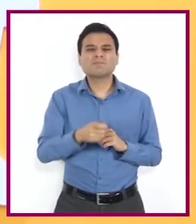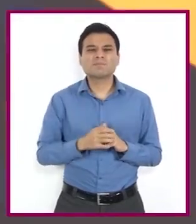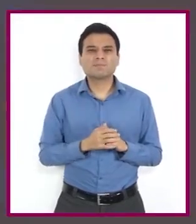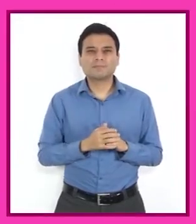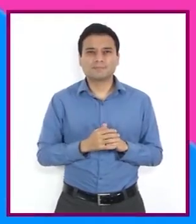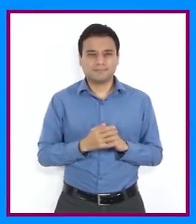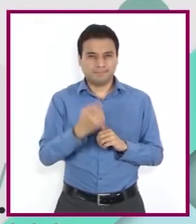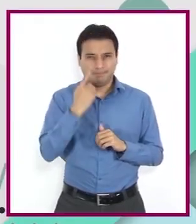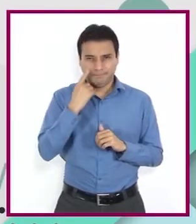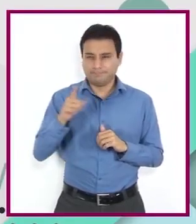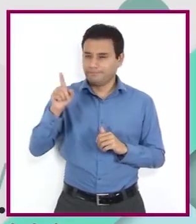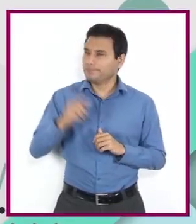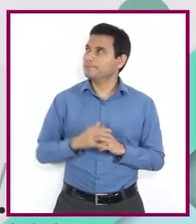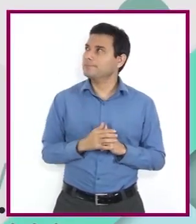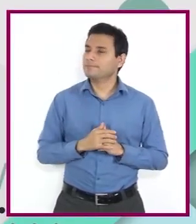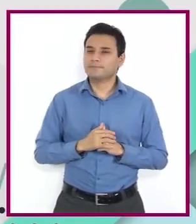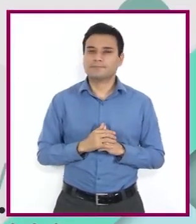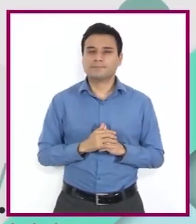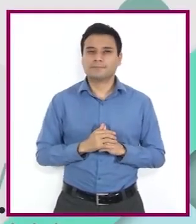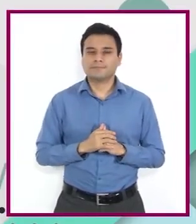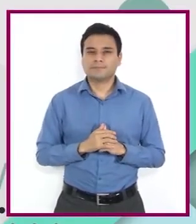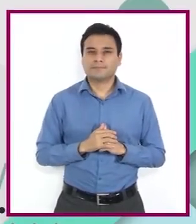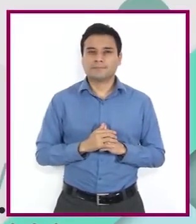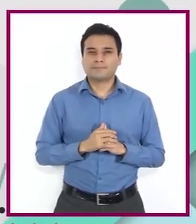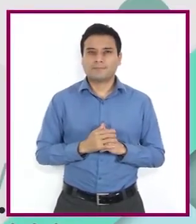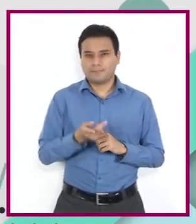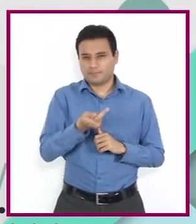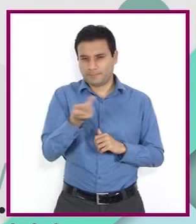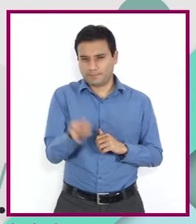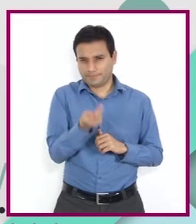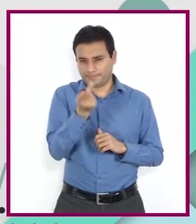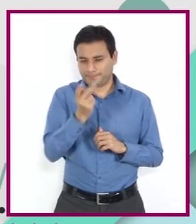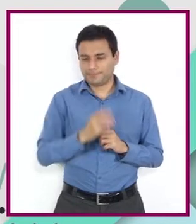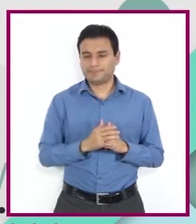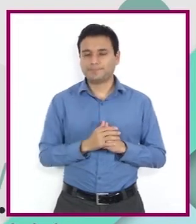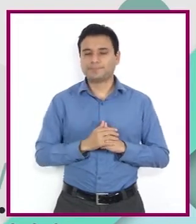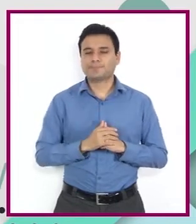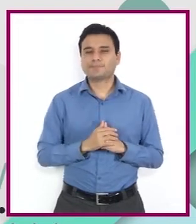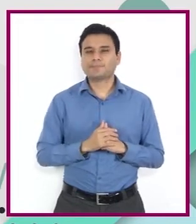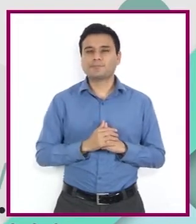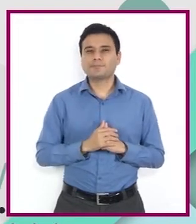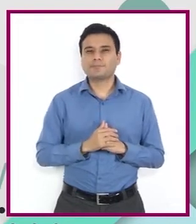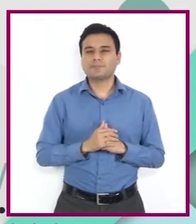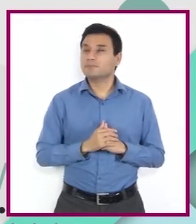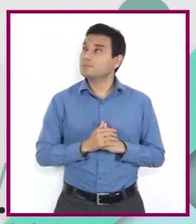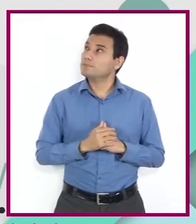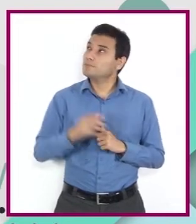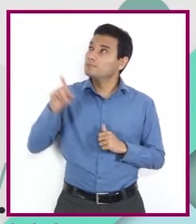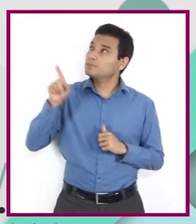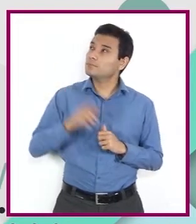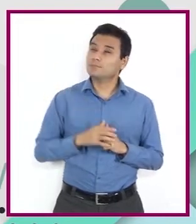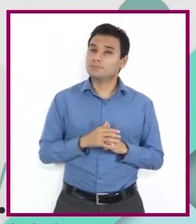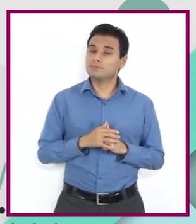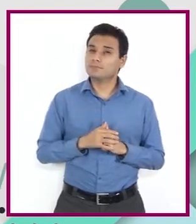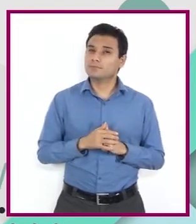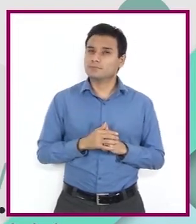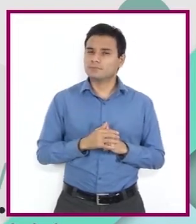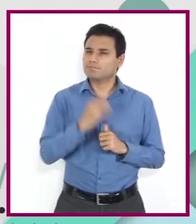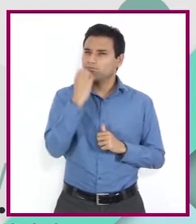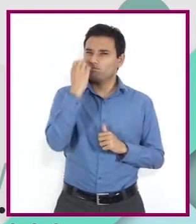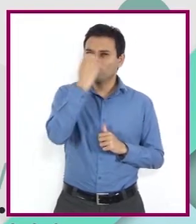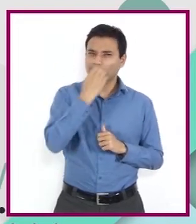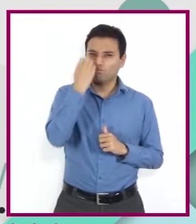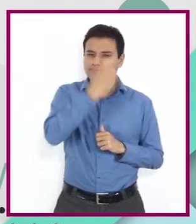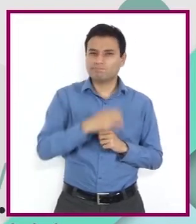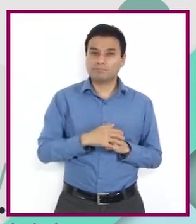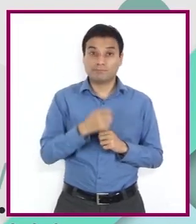Veamos qué sucede. Que respondamos las preguntas que nos hizo la maestra. A simple vista, podemos darnos cuenta que el primer dato